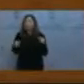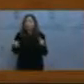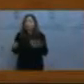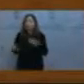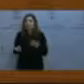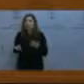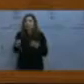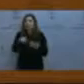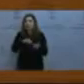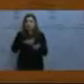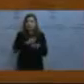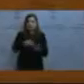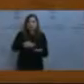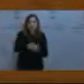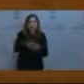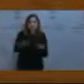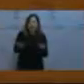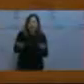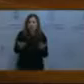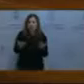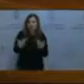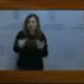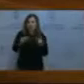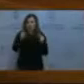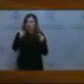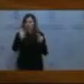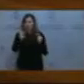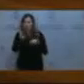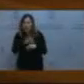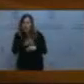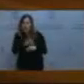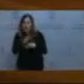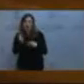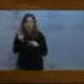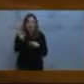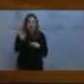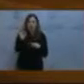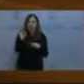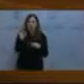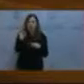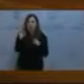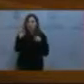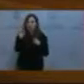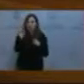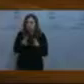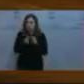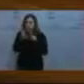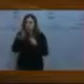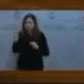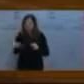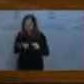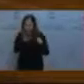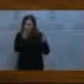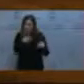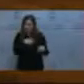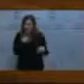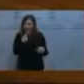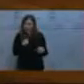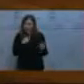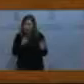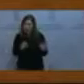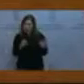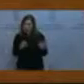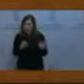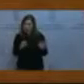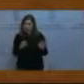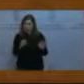educación, en medicina, en salario social, en lo que usted quiera. ¿Me puede decirla si eso fue? Es evidente que no. Y esa es la mejor prueba, señora